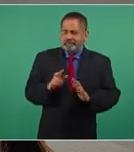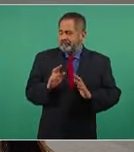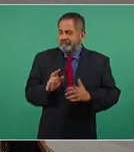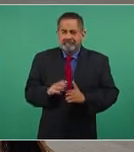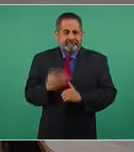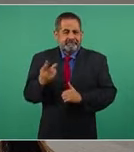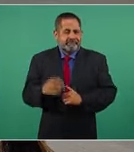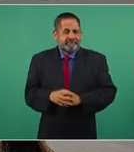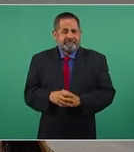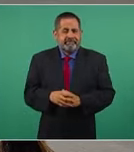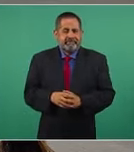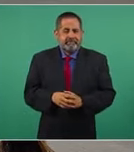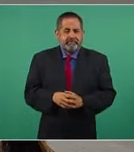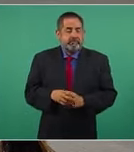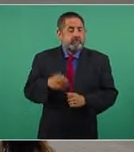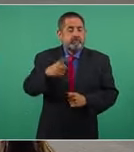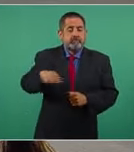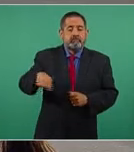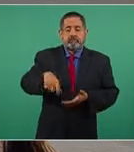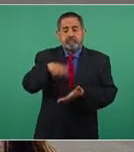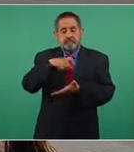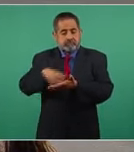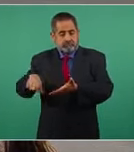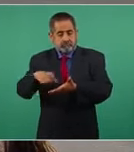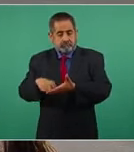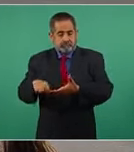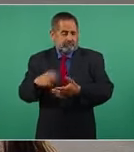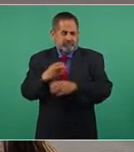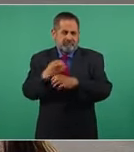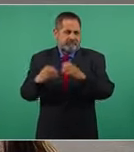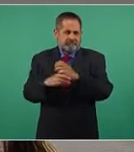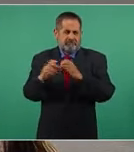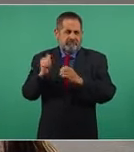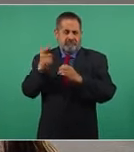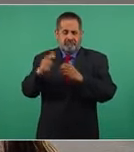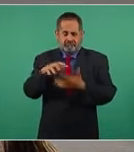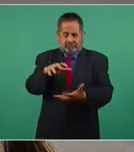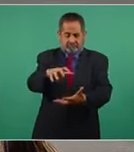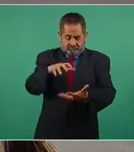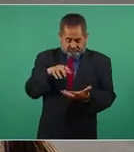Porque cuando se compra una mercancía,